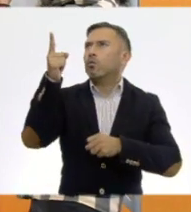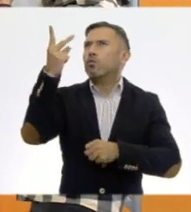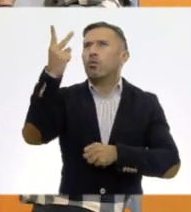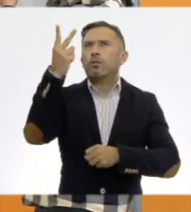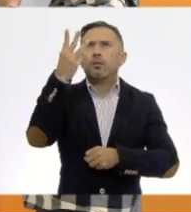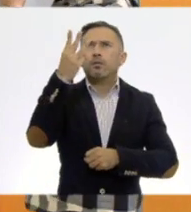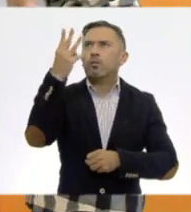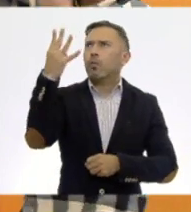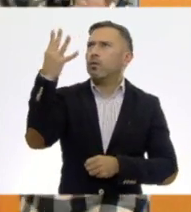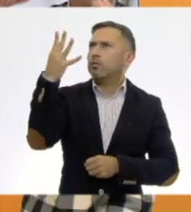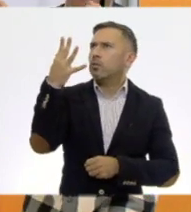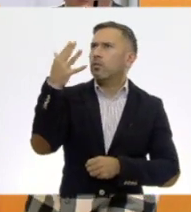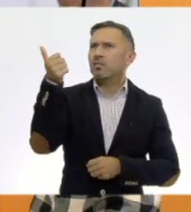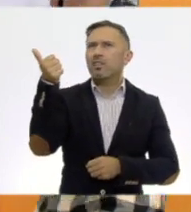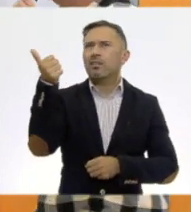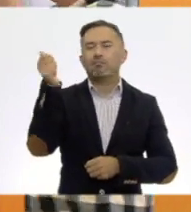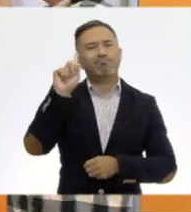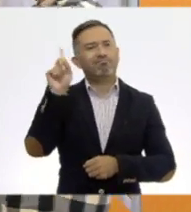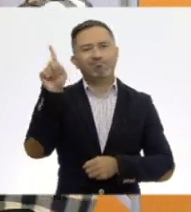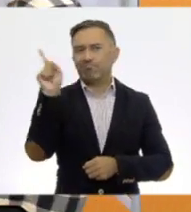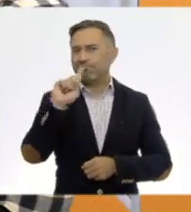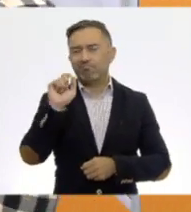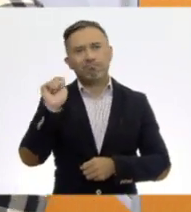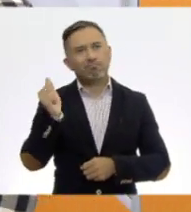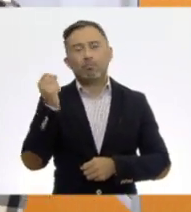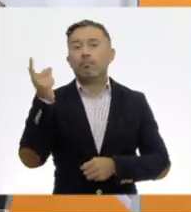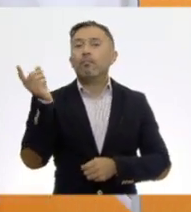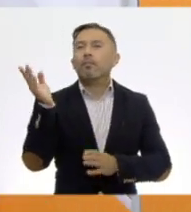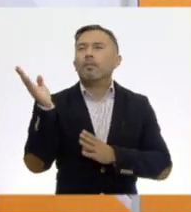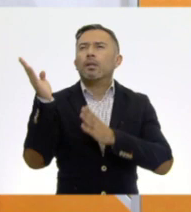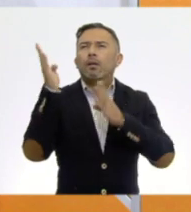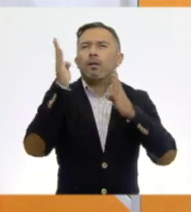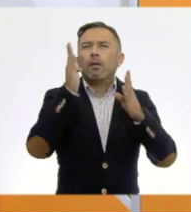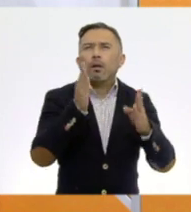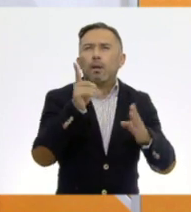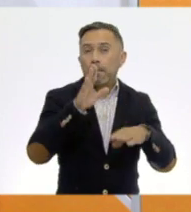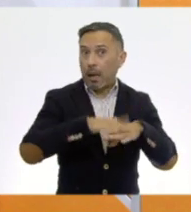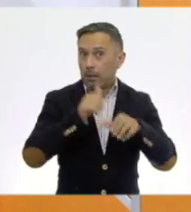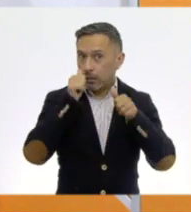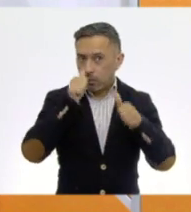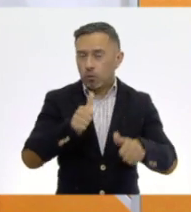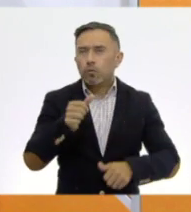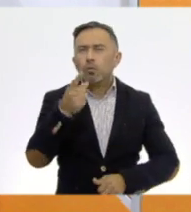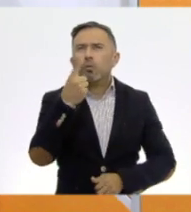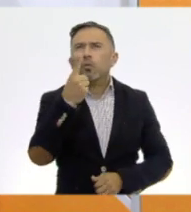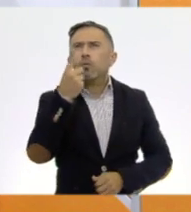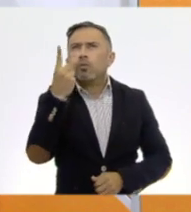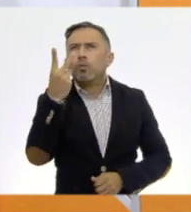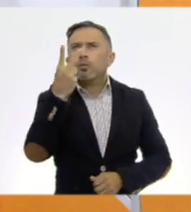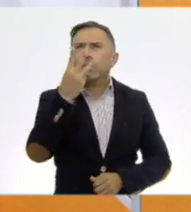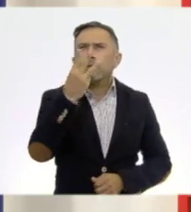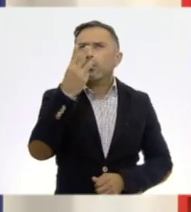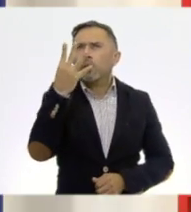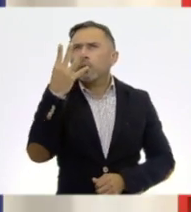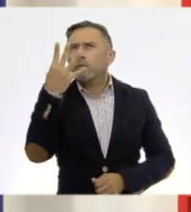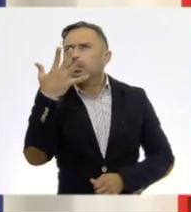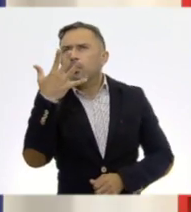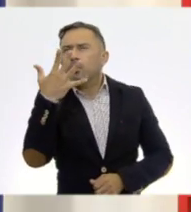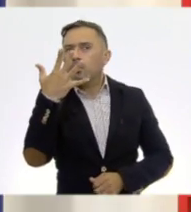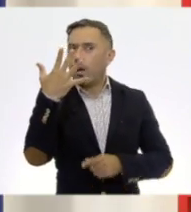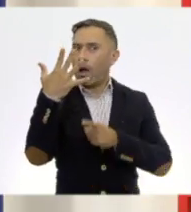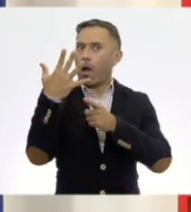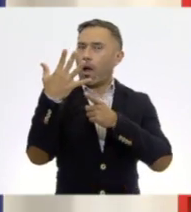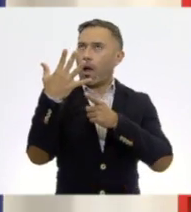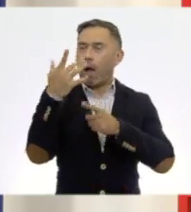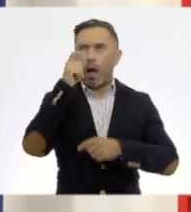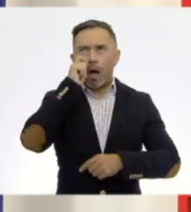4, 5, 6, ya se pasó. A ver, la siguiente, con mucha atención. 1, 2, 3, 4, 5.